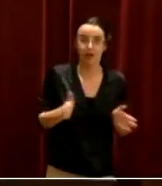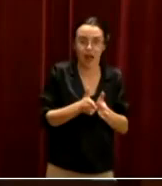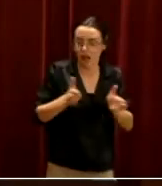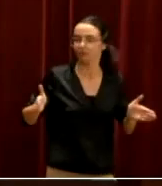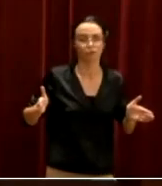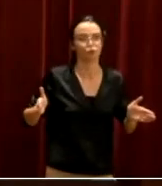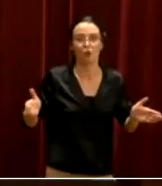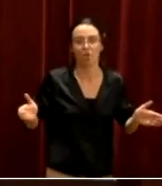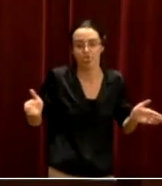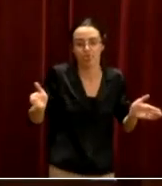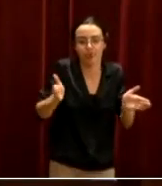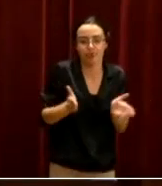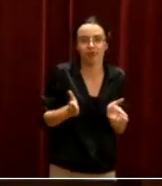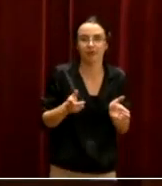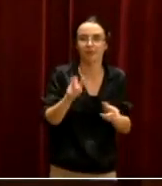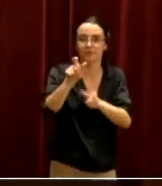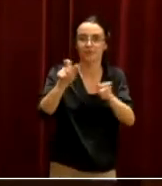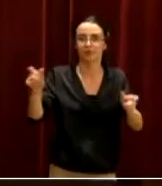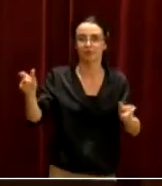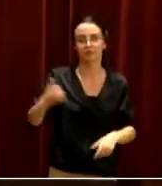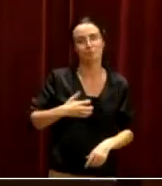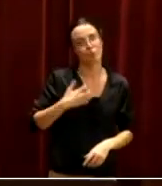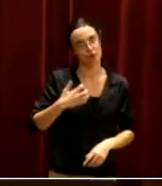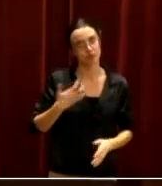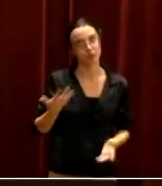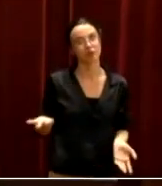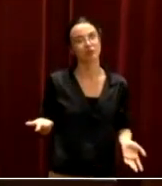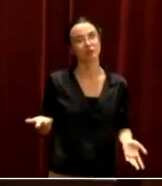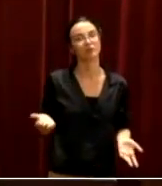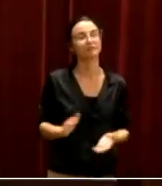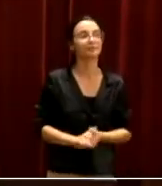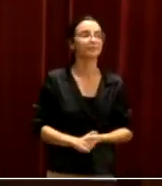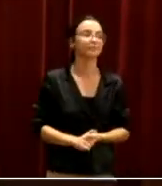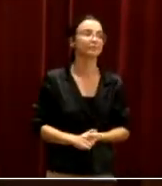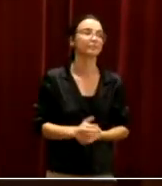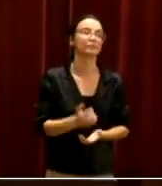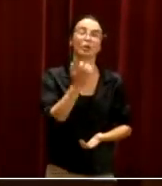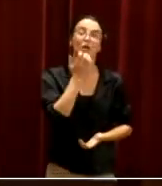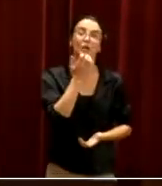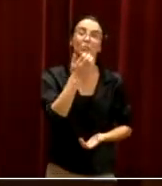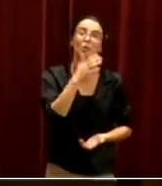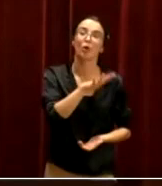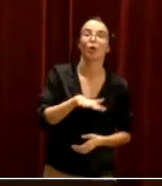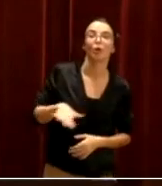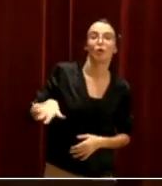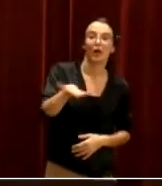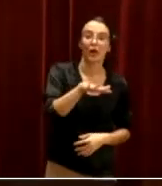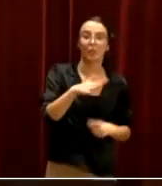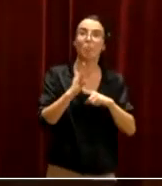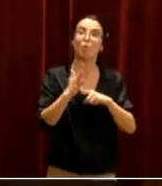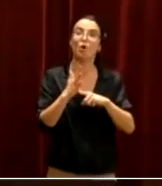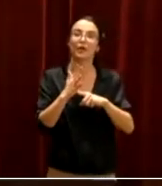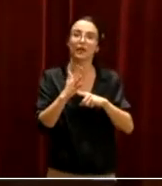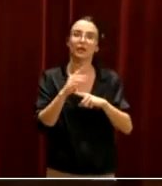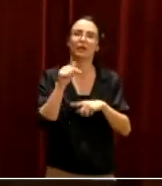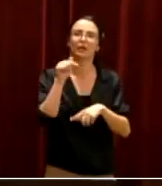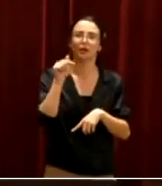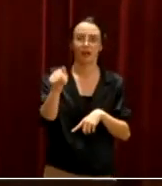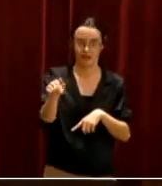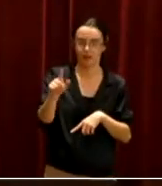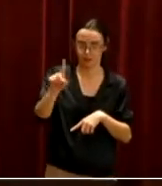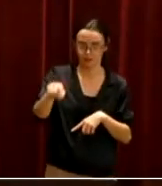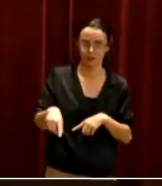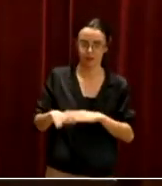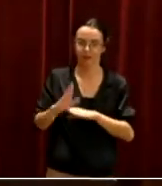le toca el turno al barrio del molinar donde impedirán el tráfico en la calle más concurrida que es es el eje del Barrio porque permite la conexión con el resto de